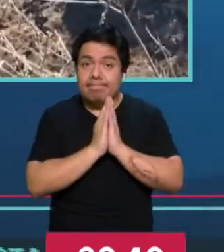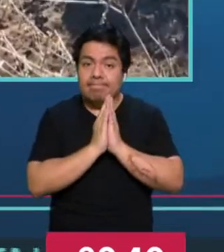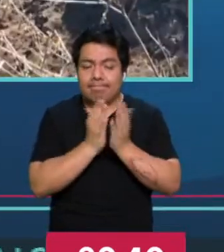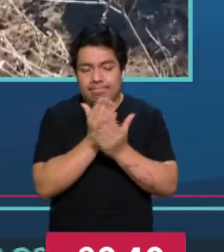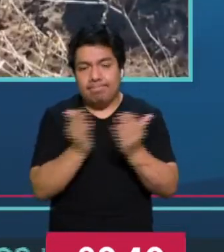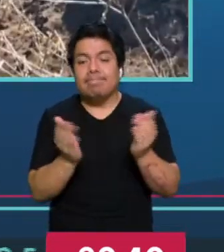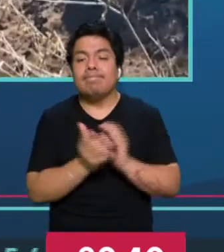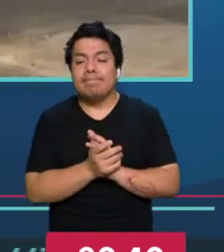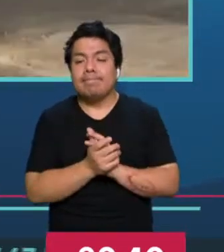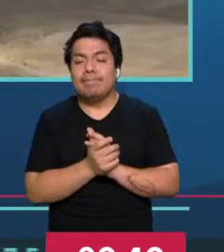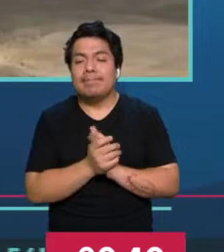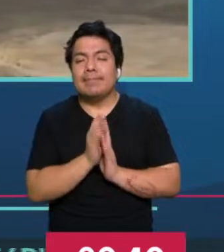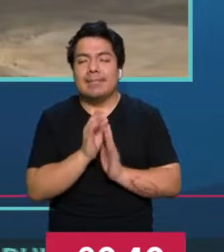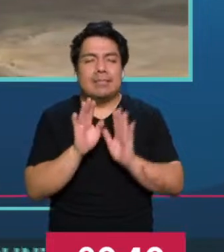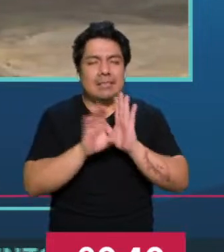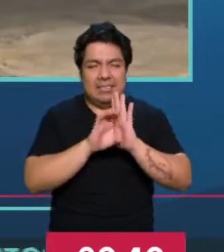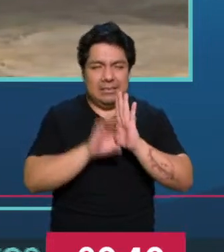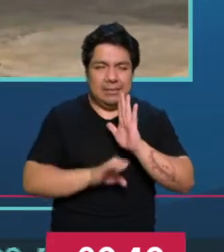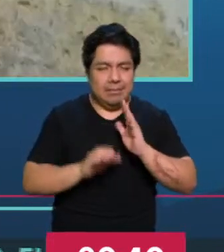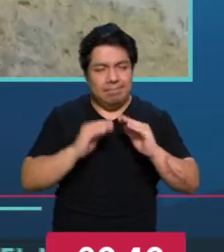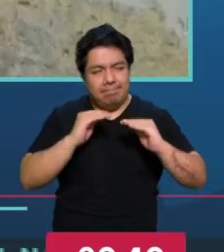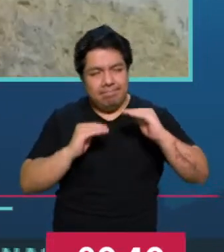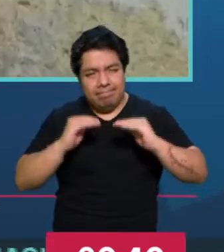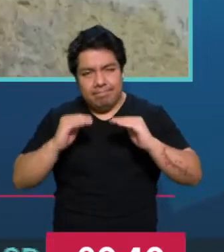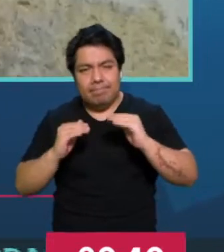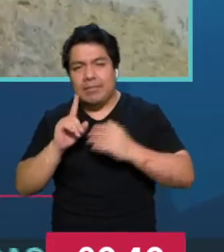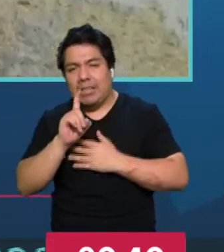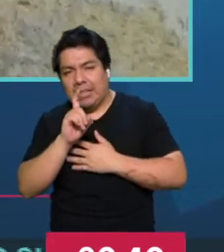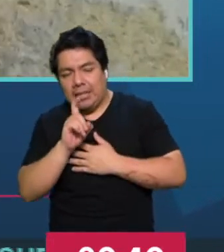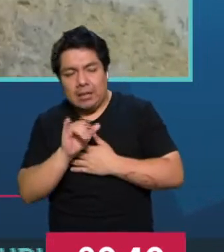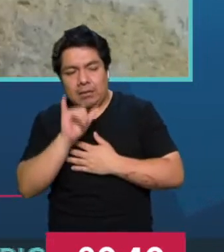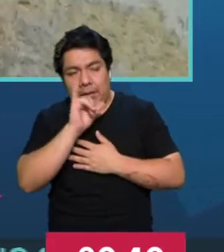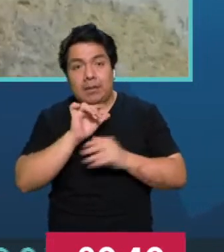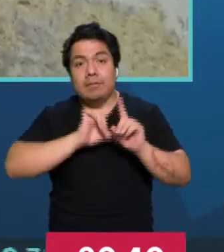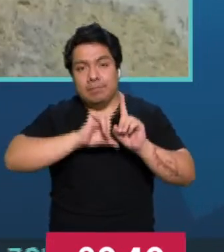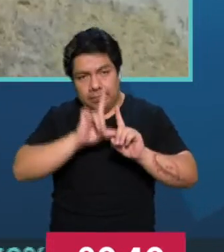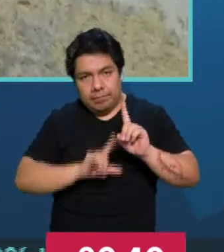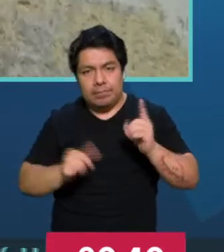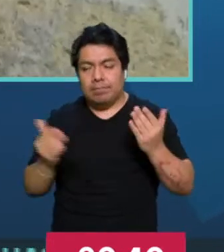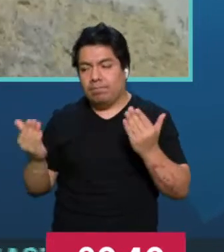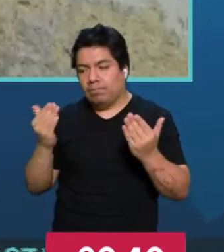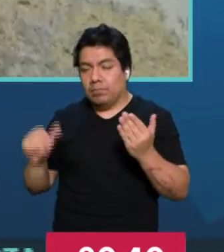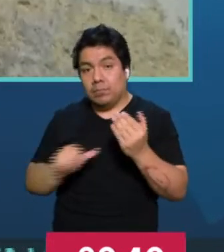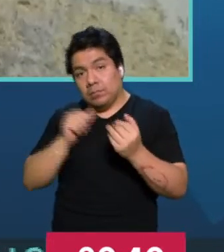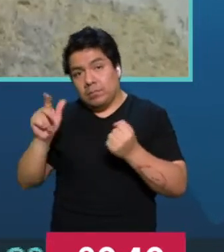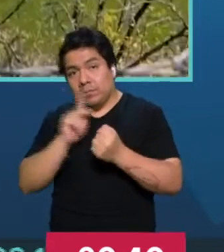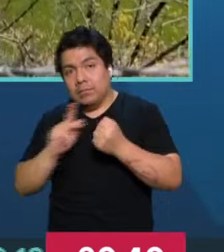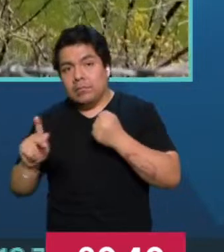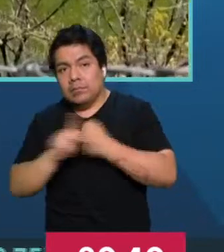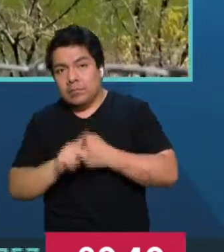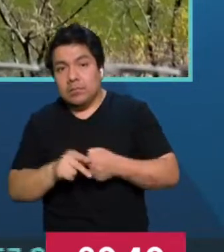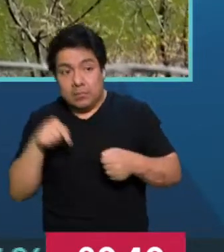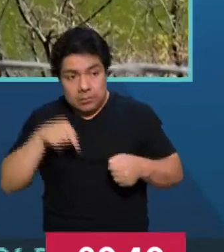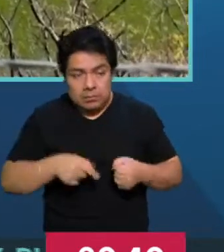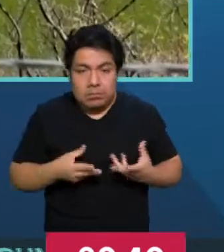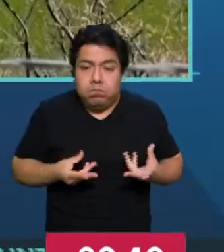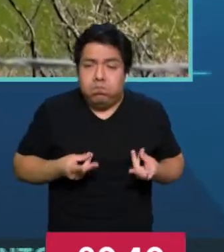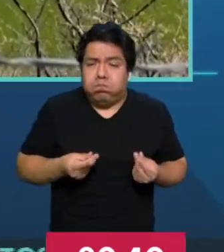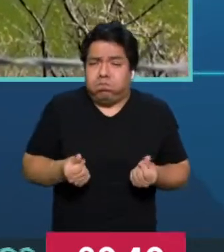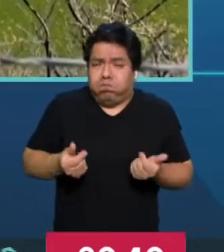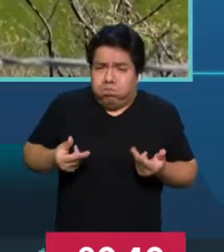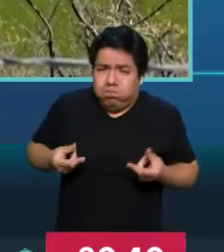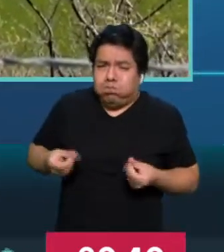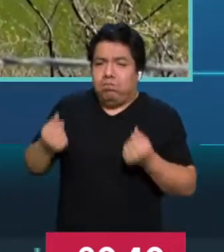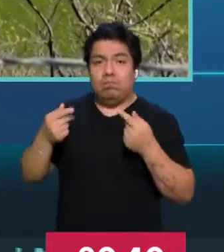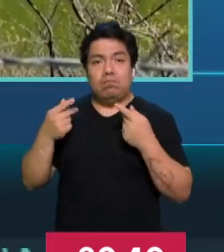importante, porque si vemos el promedio de consumo de agua, por ejemplo, a nivel nacional comparado con otros países, sí se consumimos